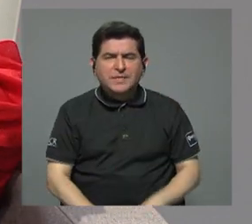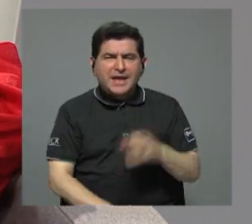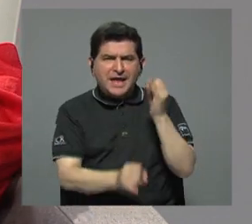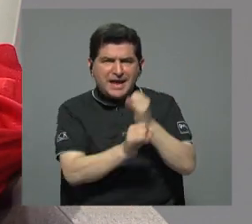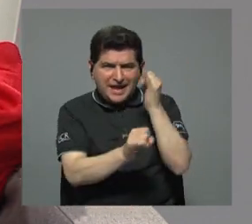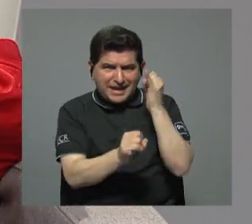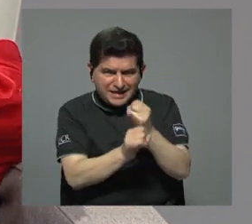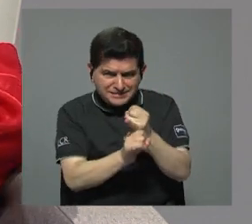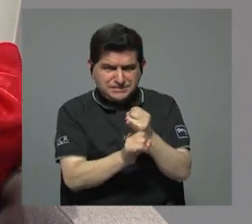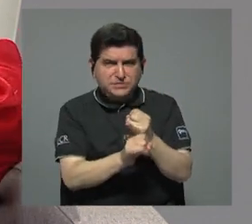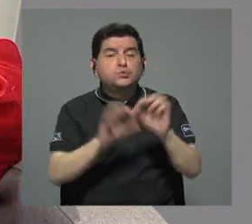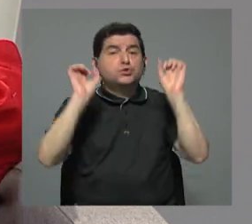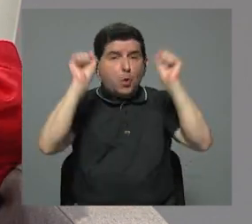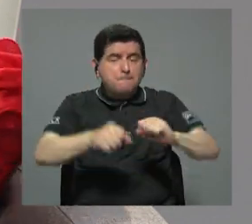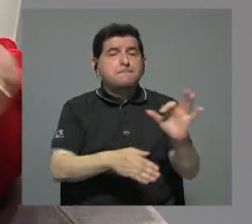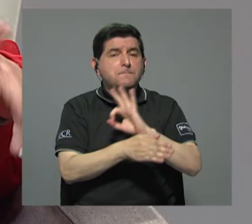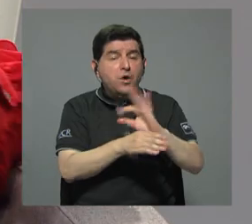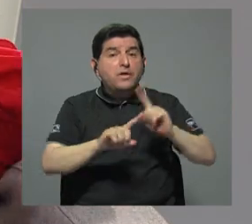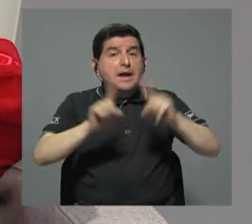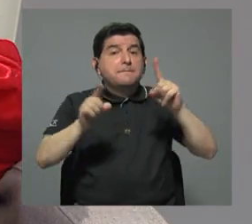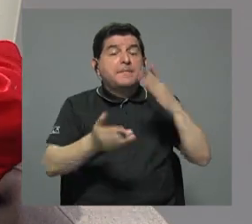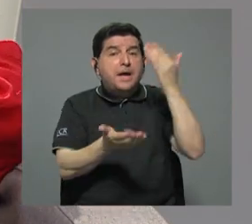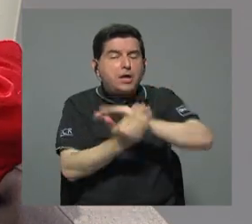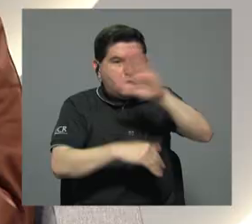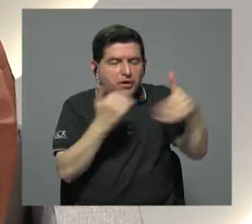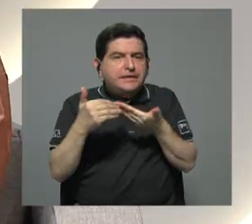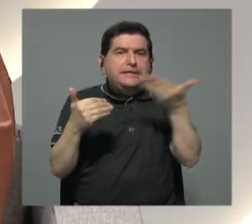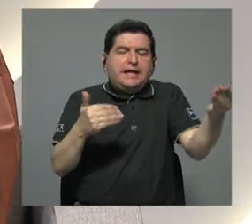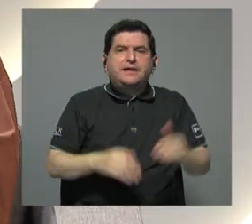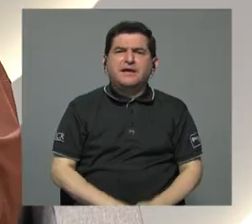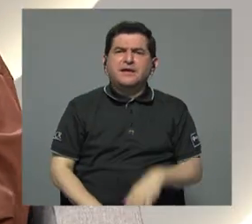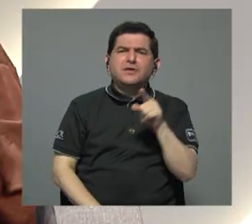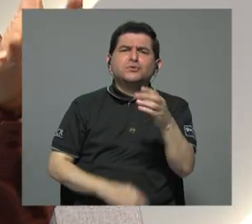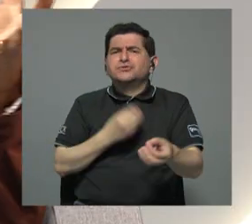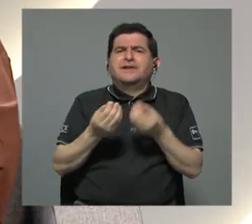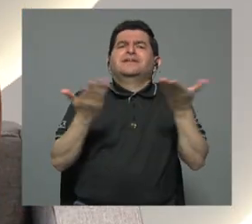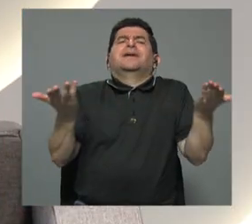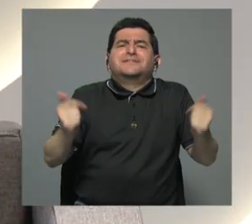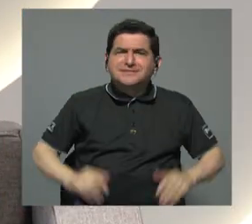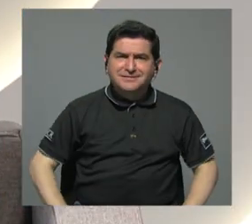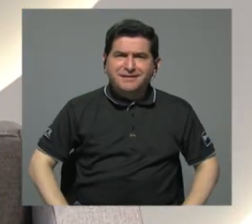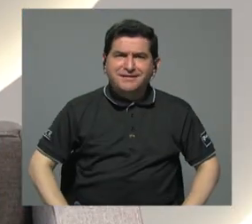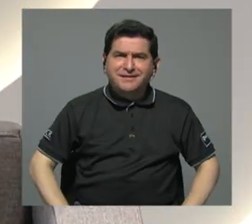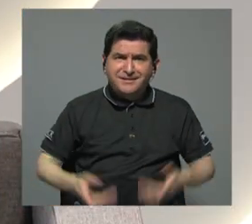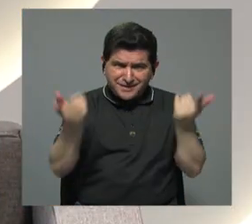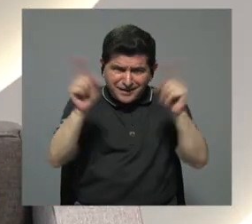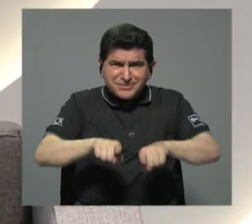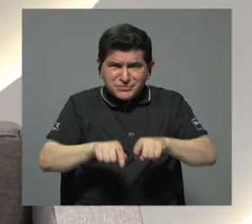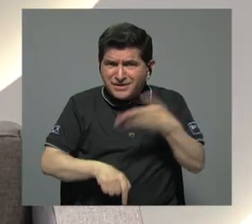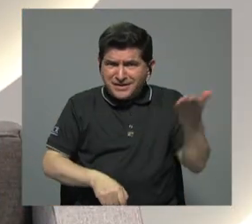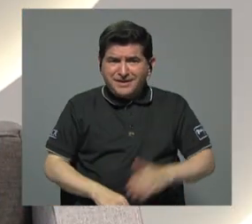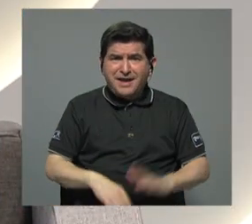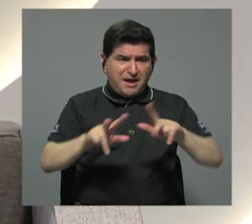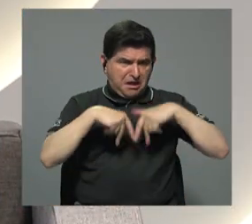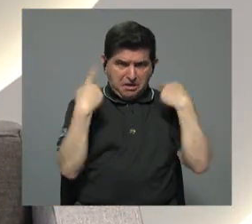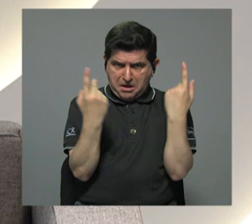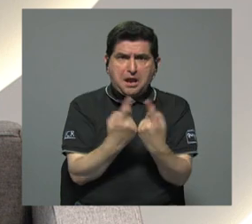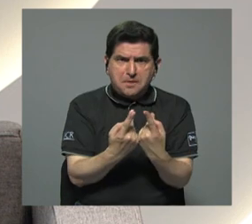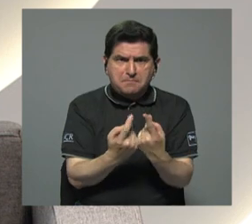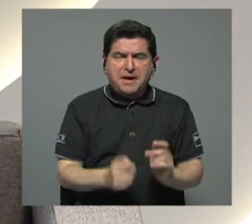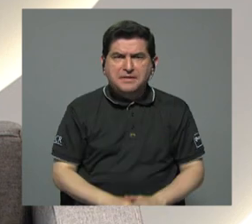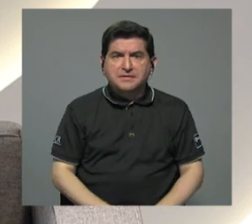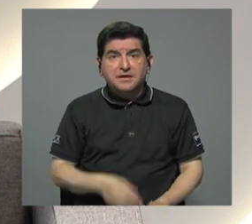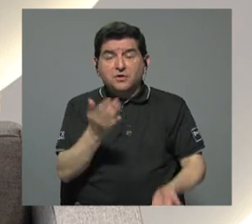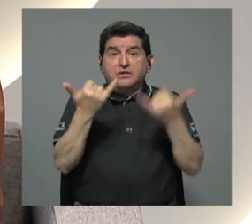institucionalidad puede funcionar pero hay que parar todas las cosas y como hacen ustedes por ejemplo cuando pasa algo así el partido tal el partido que